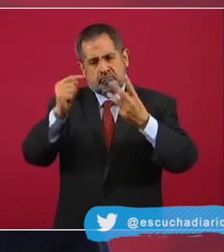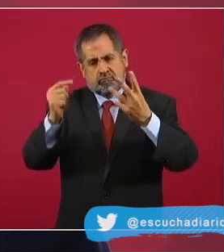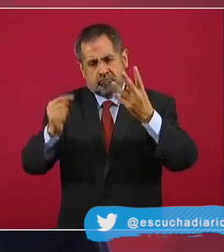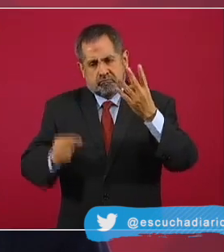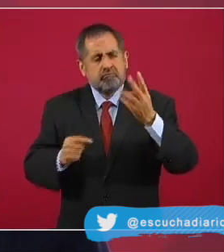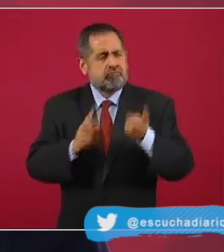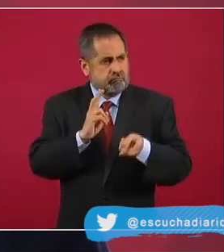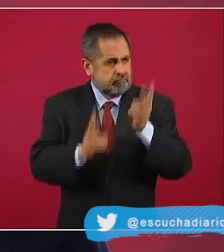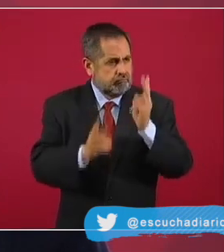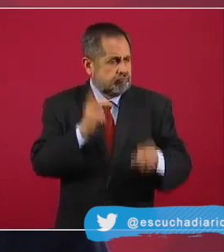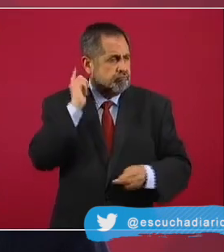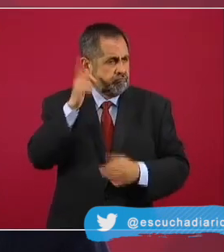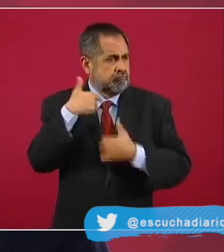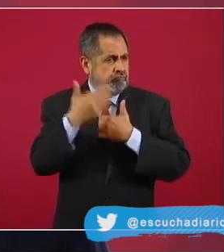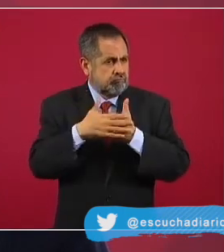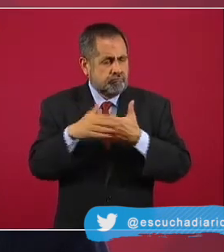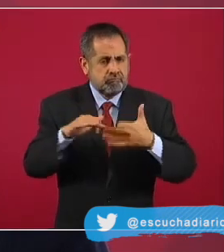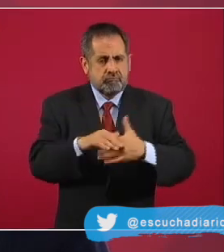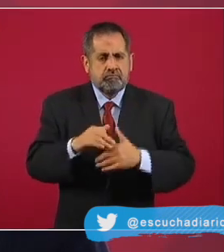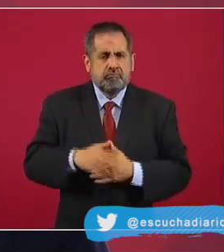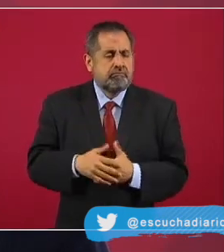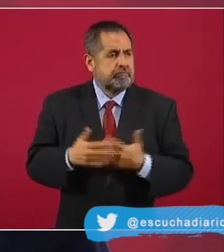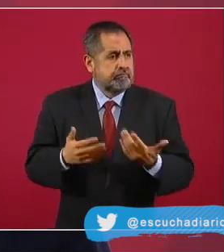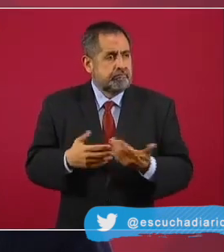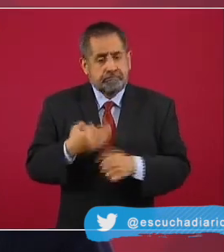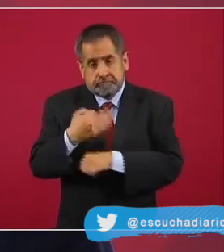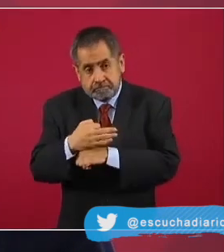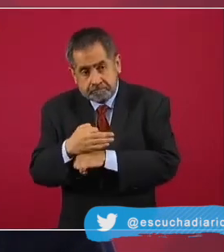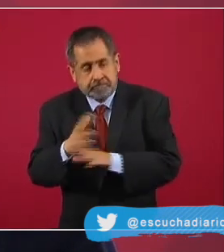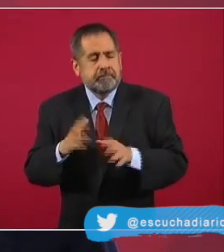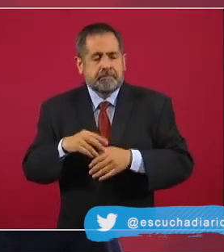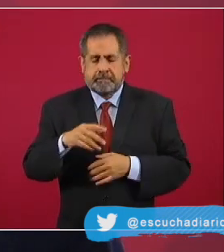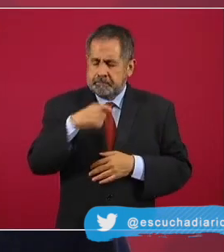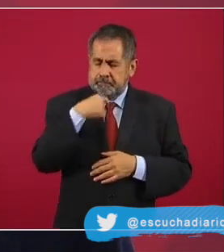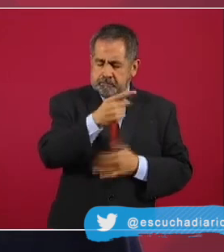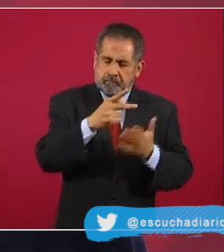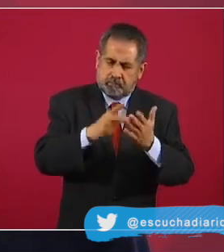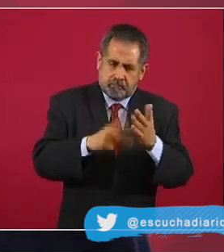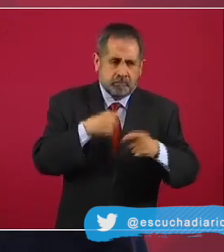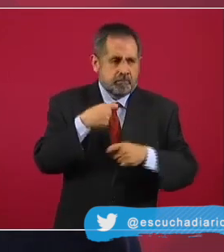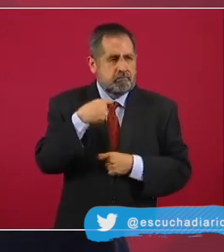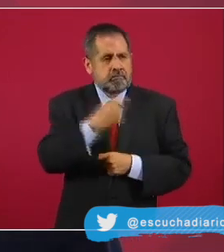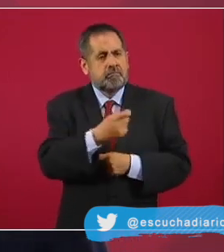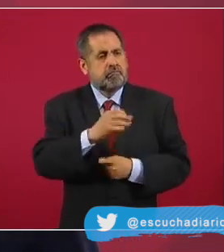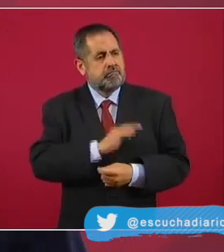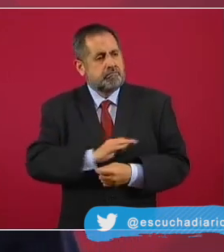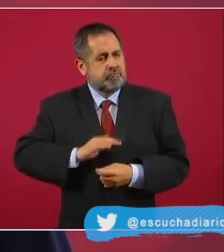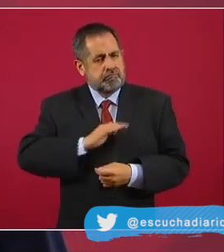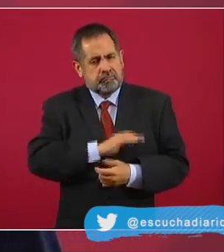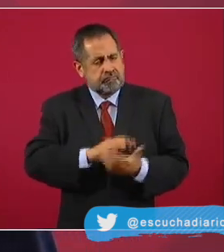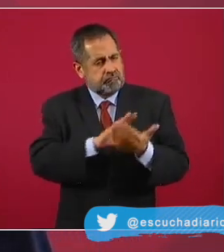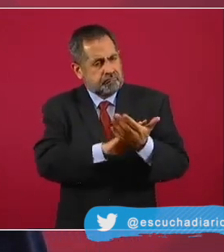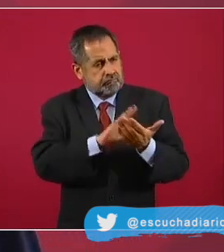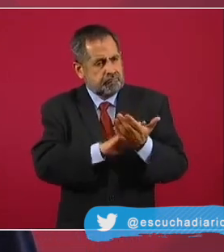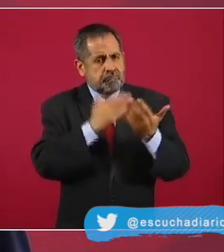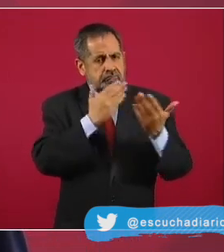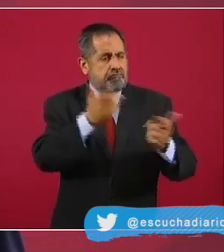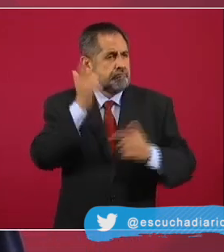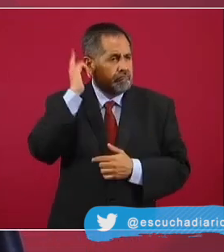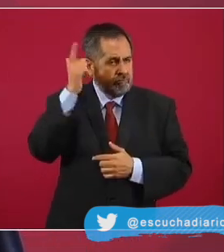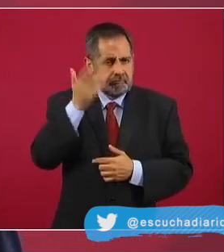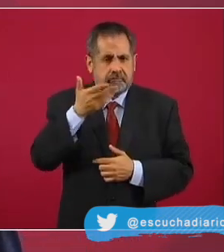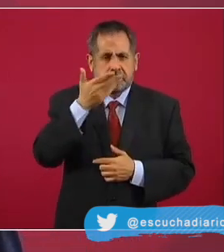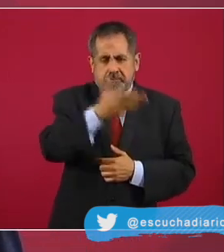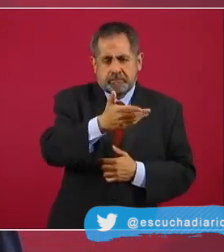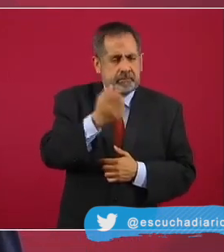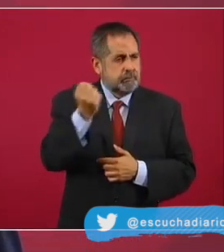asuntos. En tanto, le reitero nuestra felicitación y le deseo